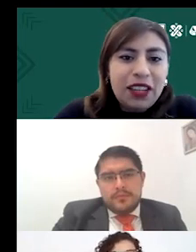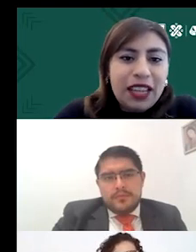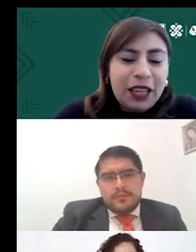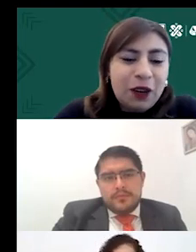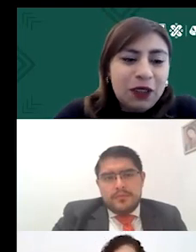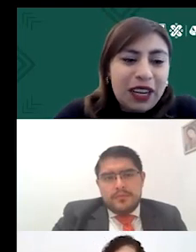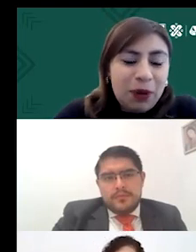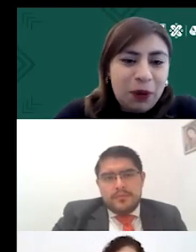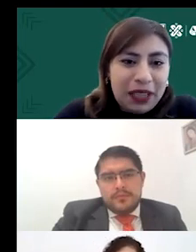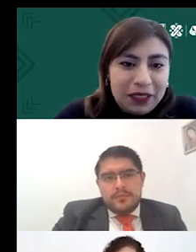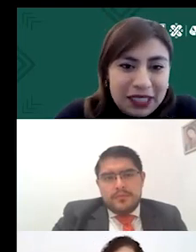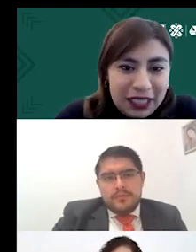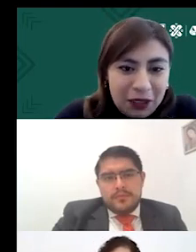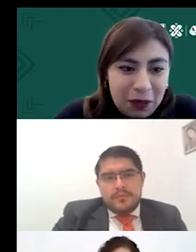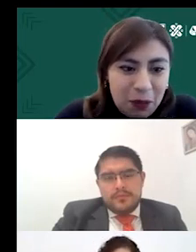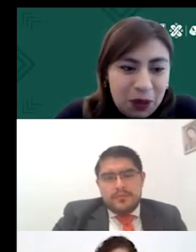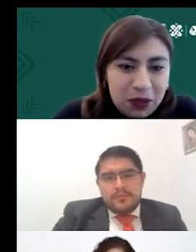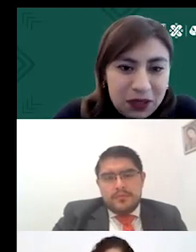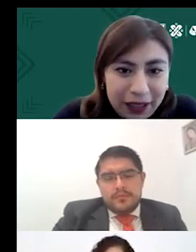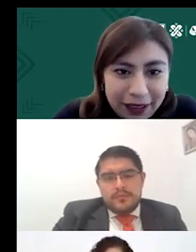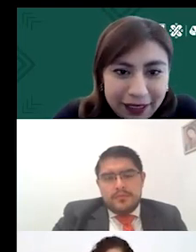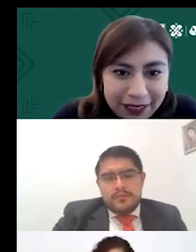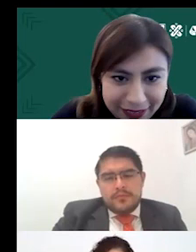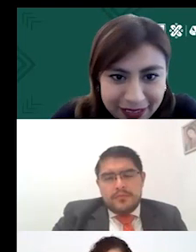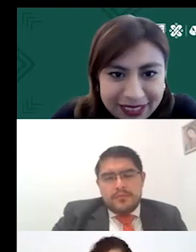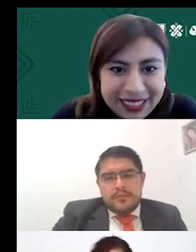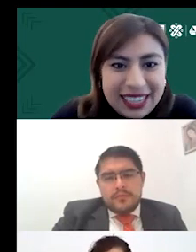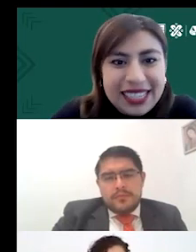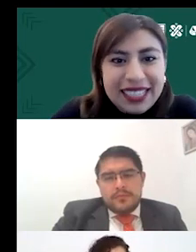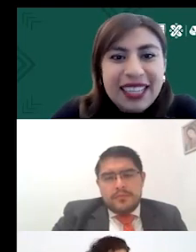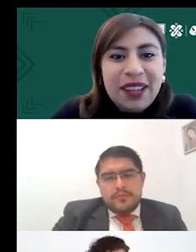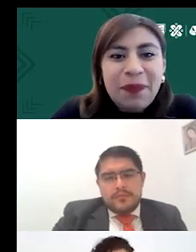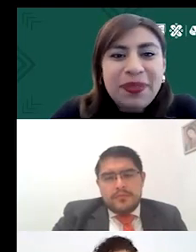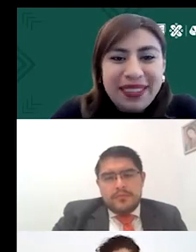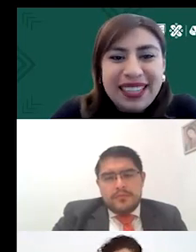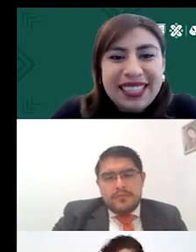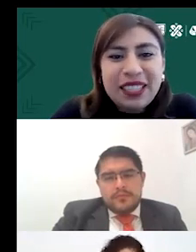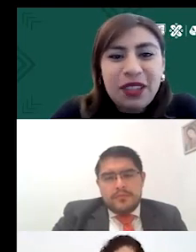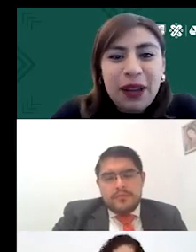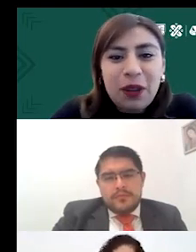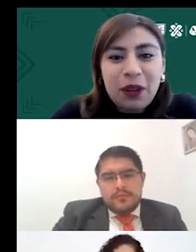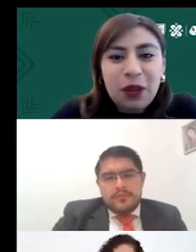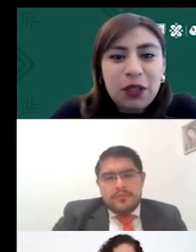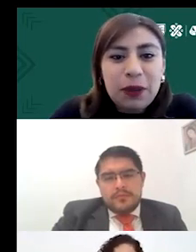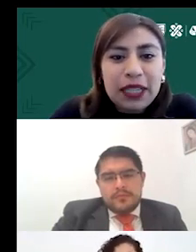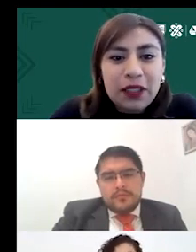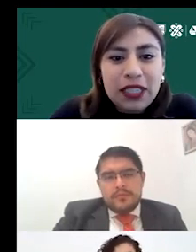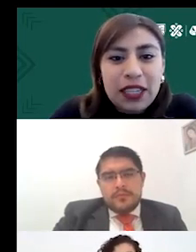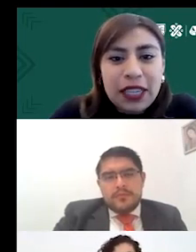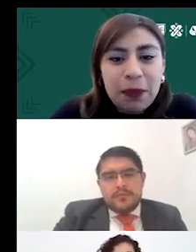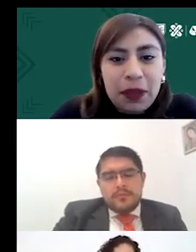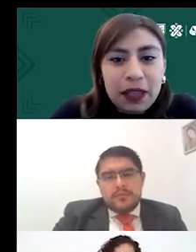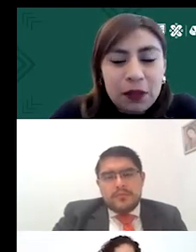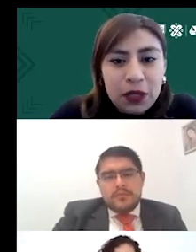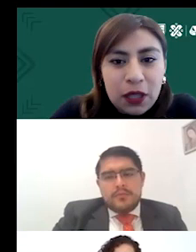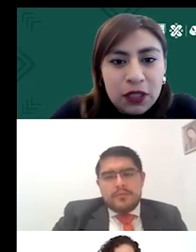Gracias, Carolina. Llegó otra pregunta, no sé si todavía podamos leerla. Claro que sí, adelante, Gracias. lo que necesiten. Gracias. Si un trabajador no toma sus vacaciones y